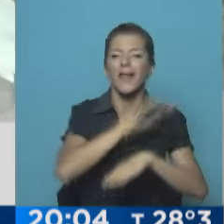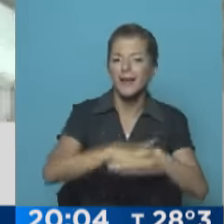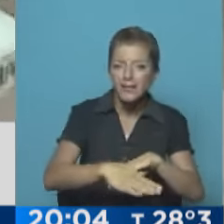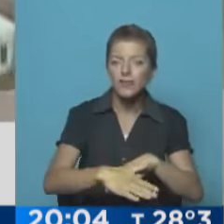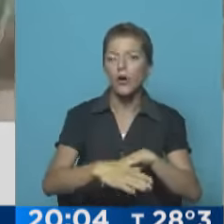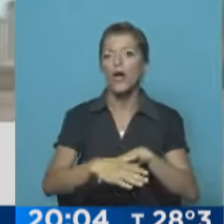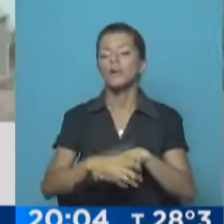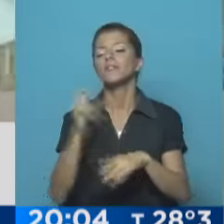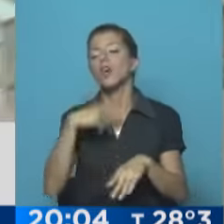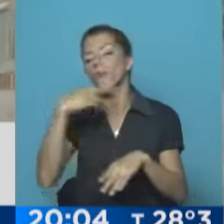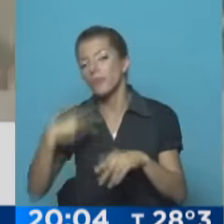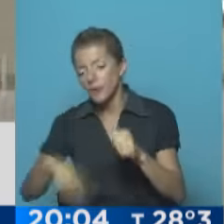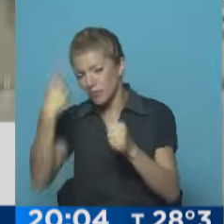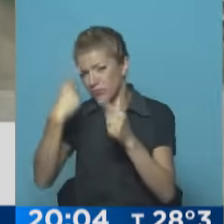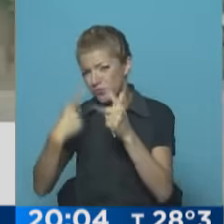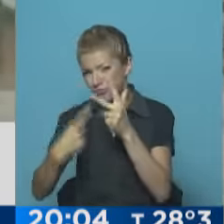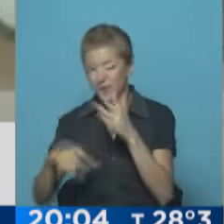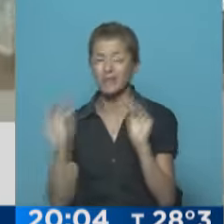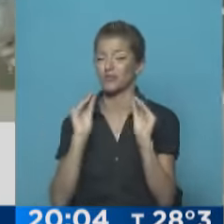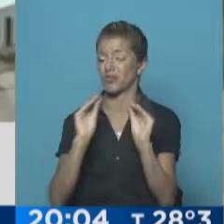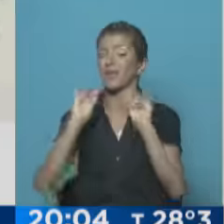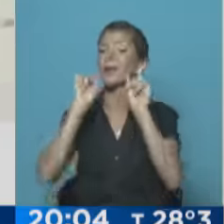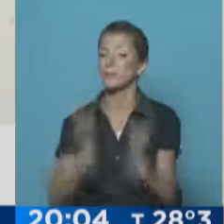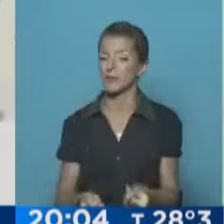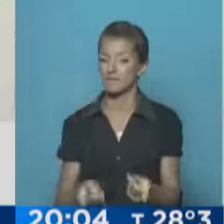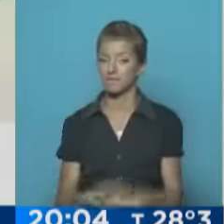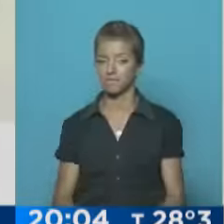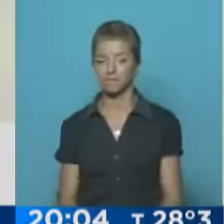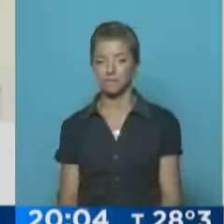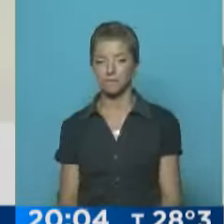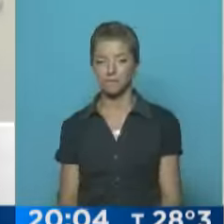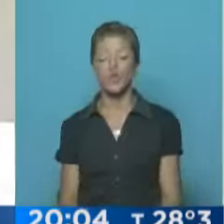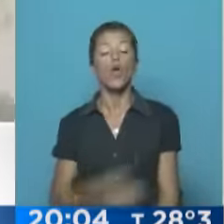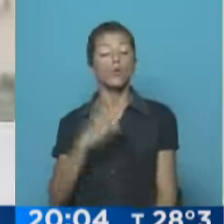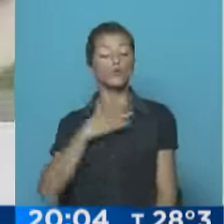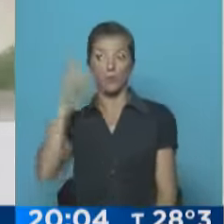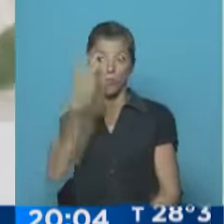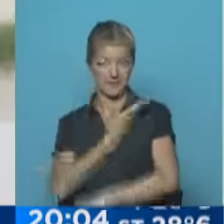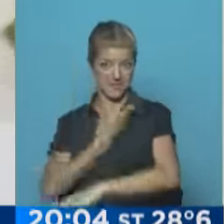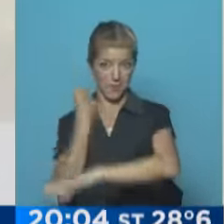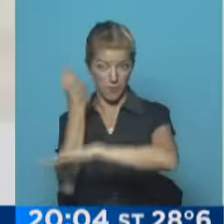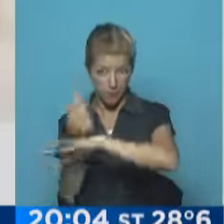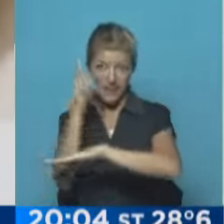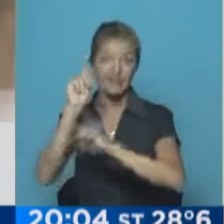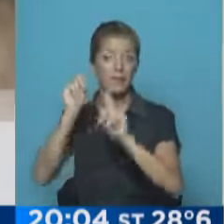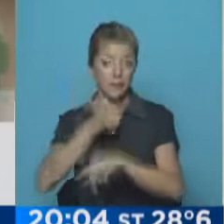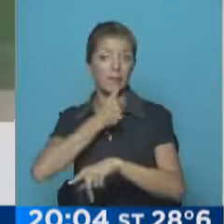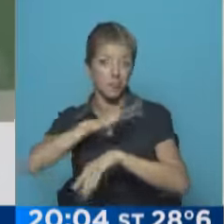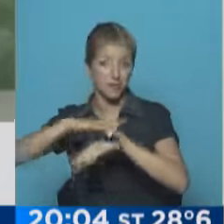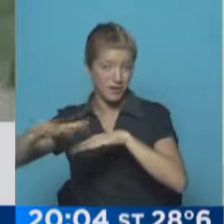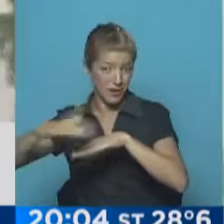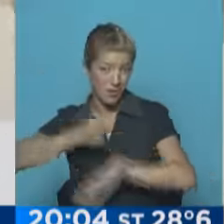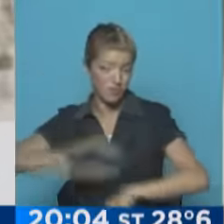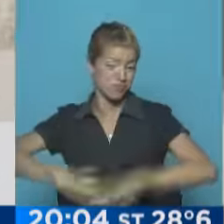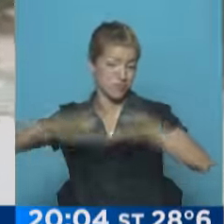alimañas, culebras y todo tipo de suciedad. Yo tenía información porque yo vivo en Santa Fe, así que también allá está crecido. Y